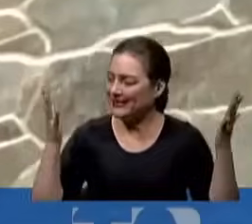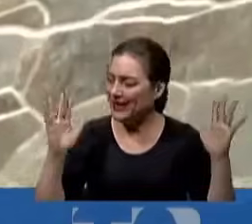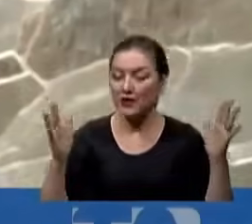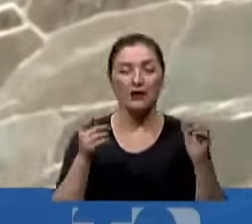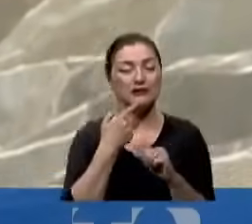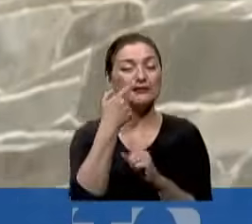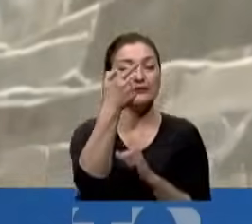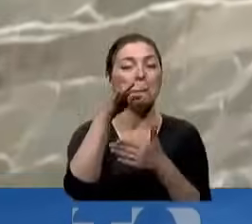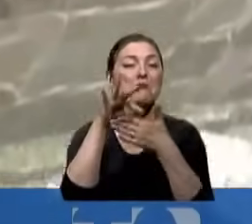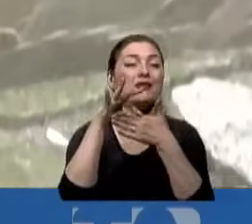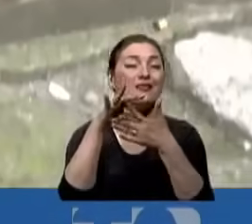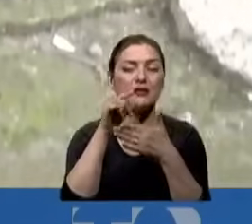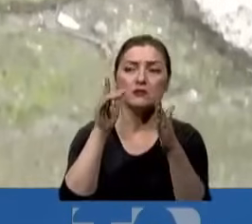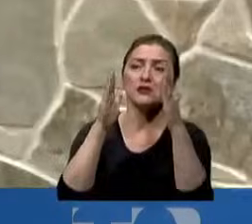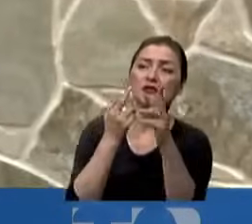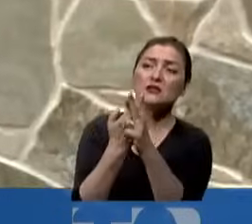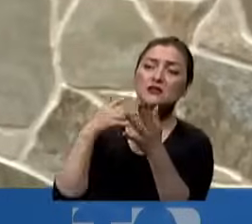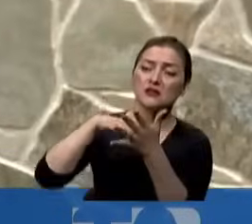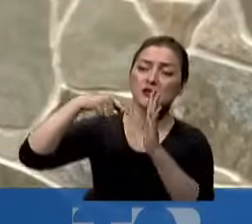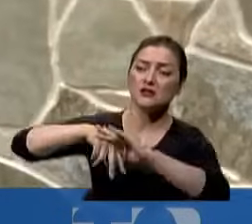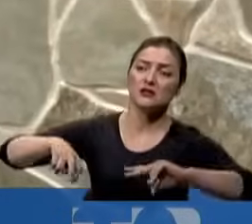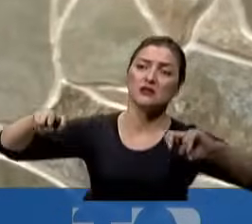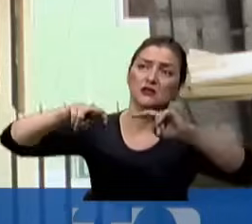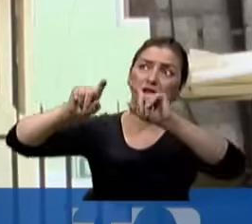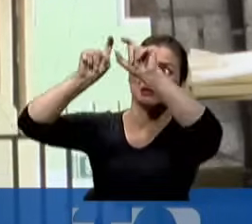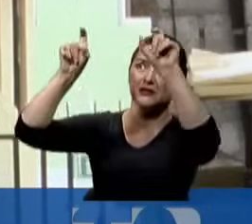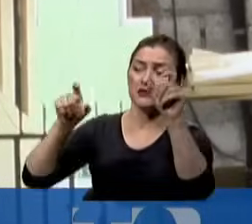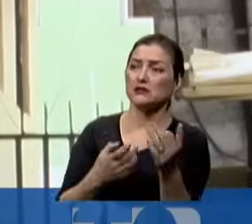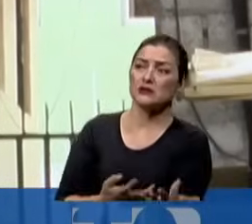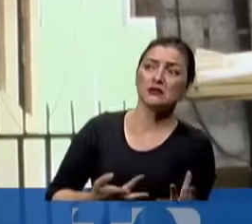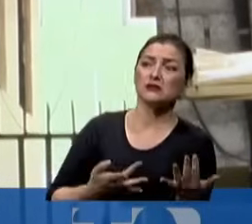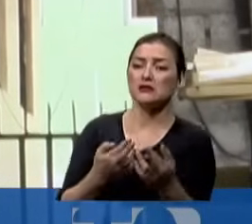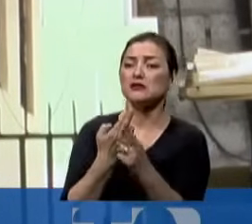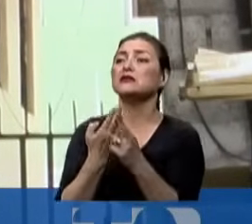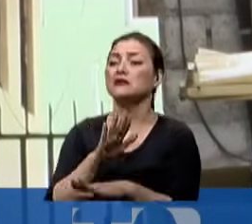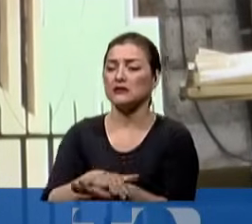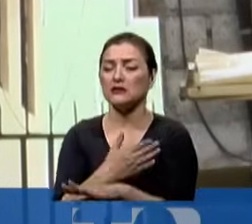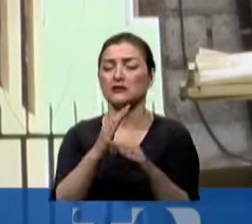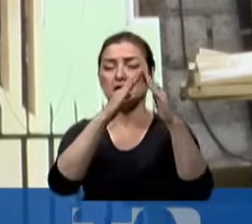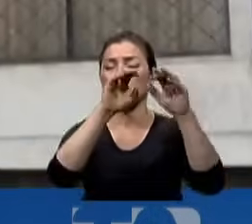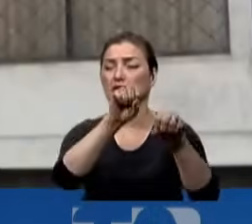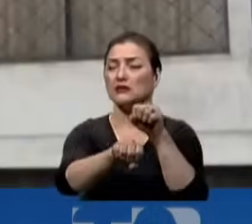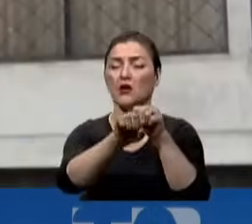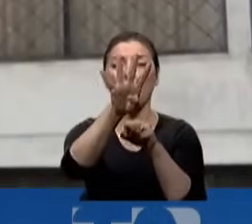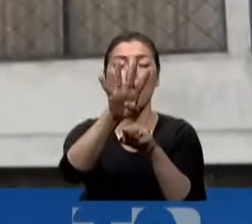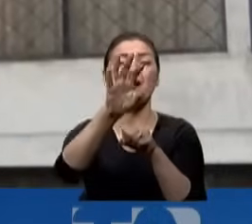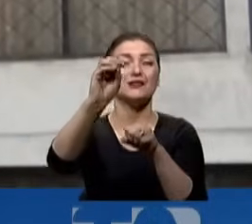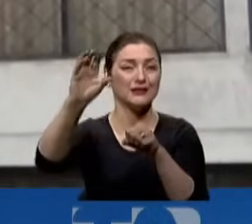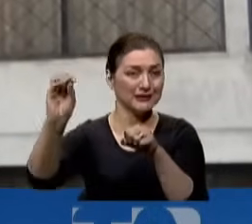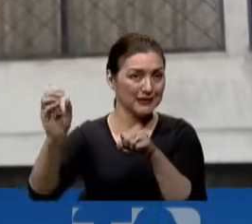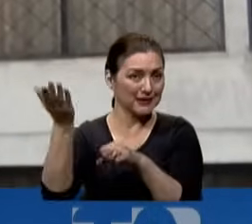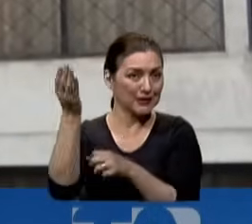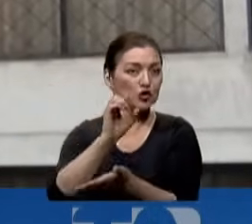cuentan que están pendientes de los resultados del estudio que realizaron para determinar las causas del daño en las más de